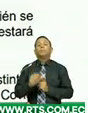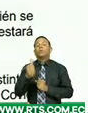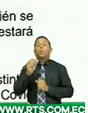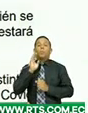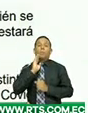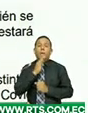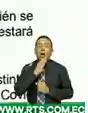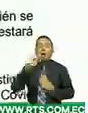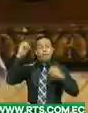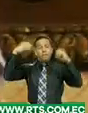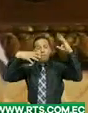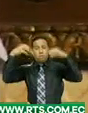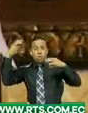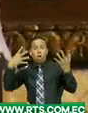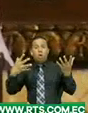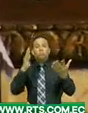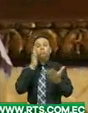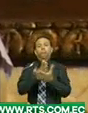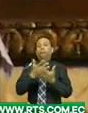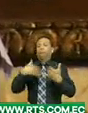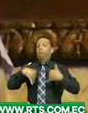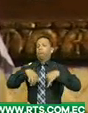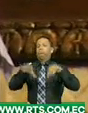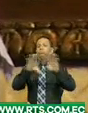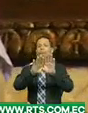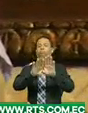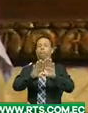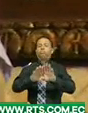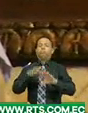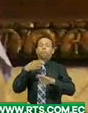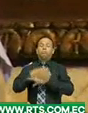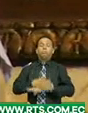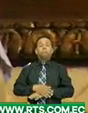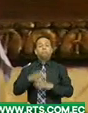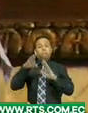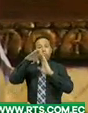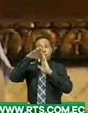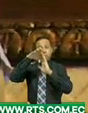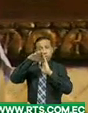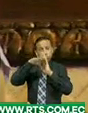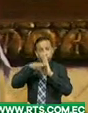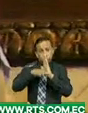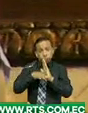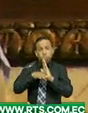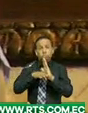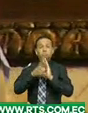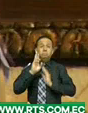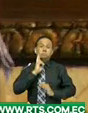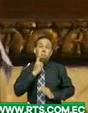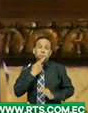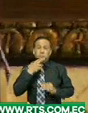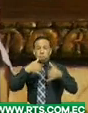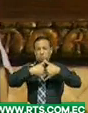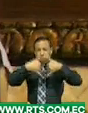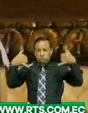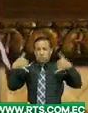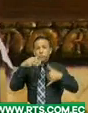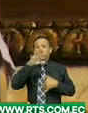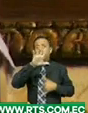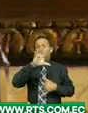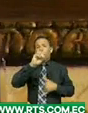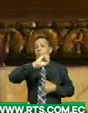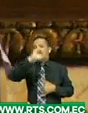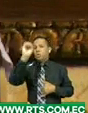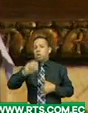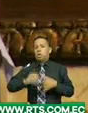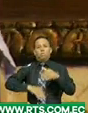hasta nuevo aviso. Regulación de aforo del 50% en restaurantes y centros comerciales. No se autorizarán